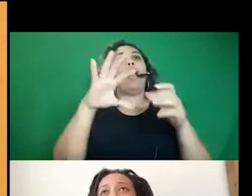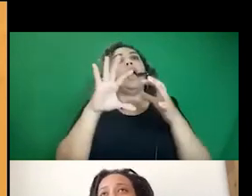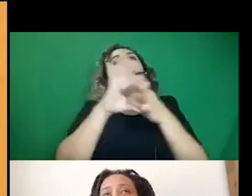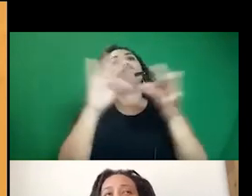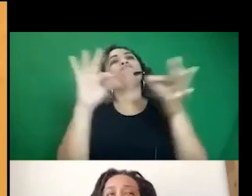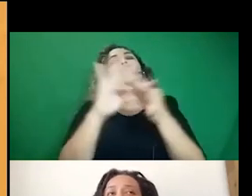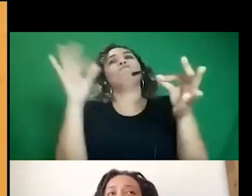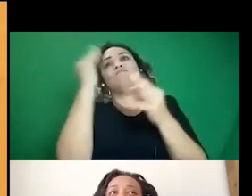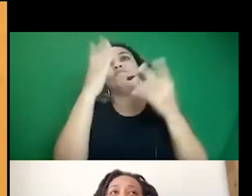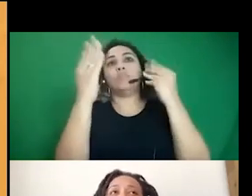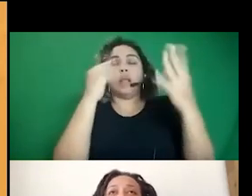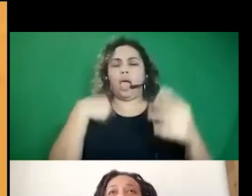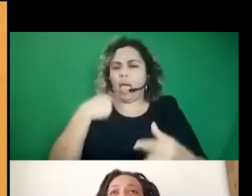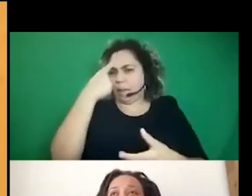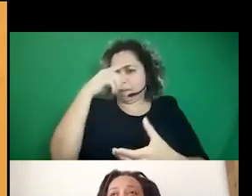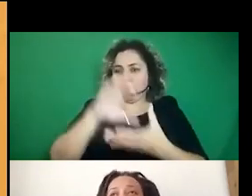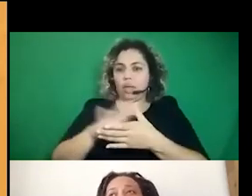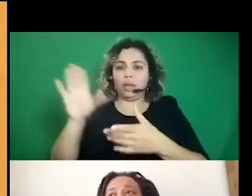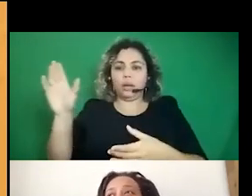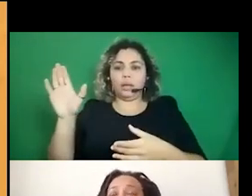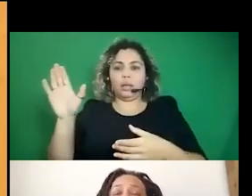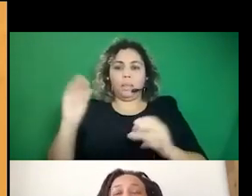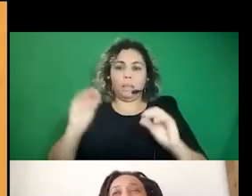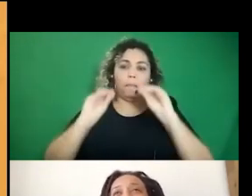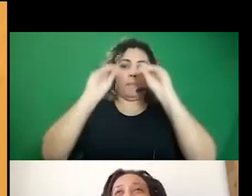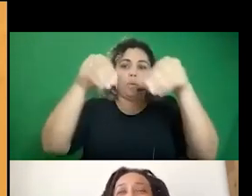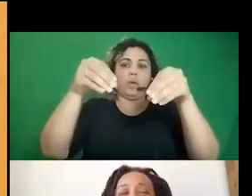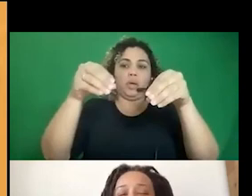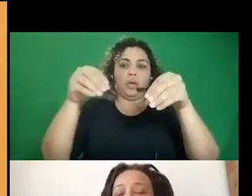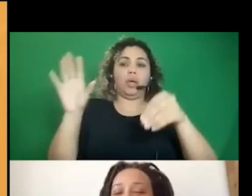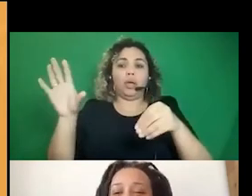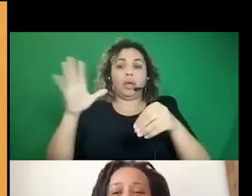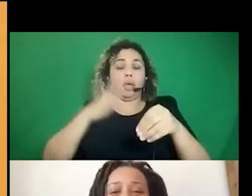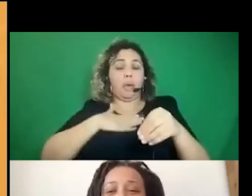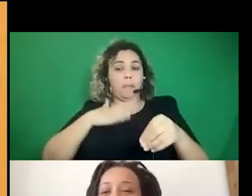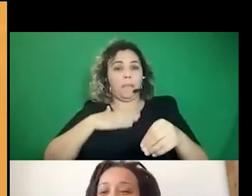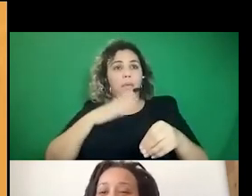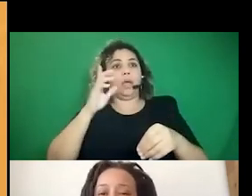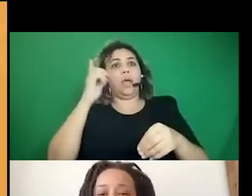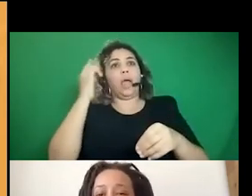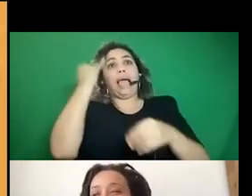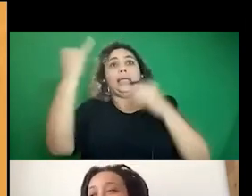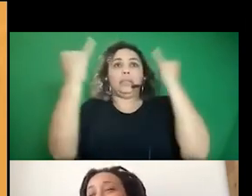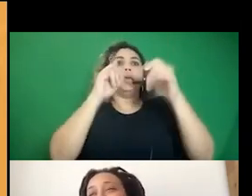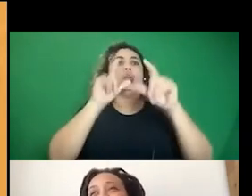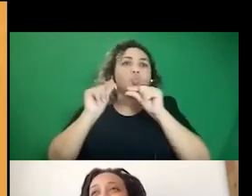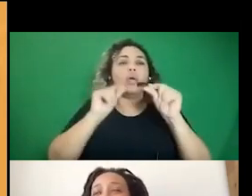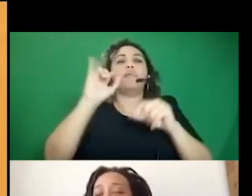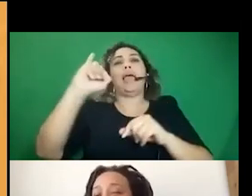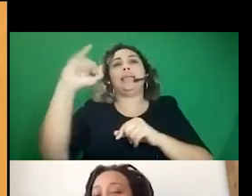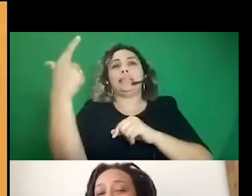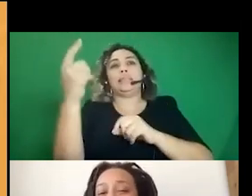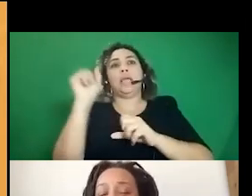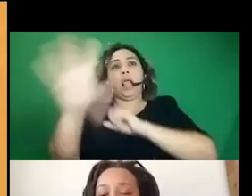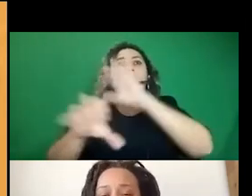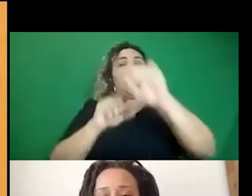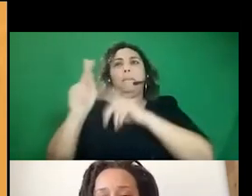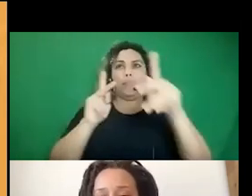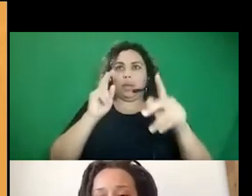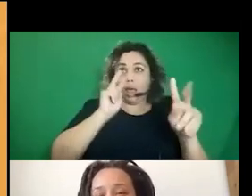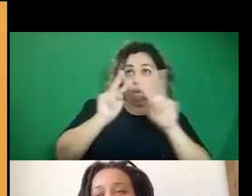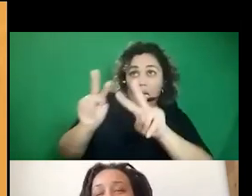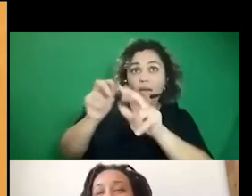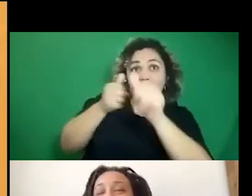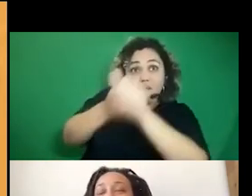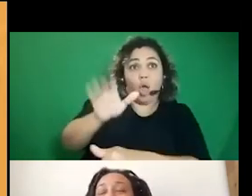digital con las personas que estaban abordando este tipo de contenido y publicaban sus propias cosas en twitter